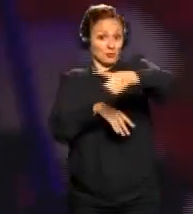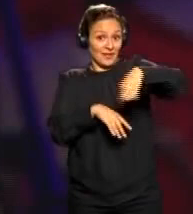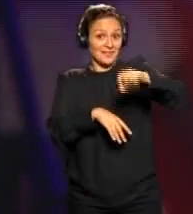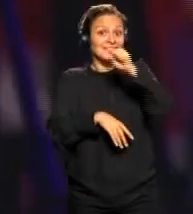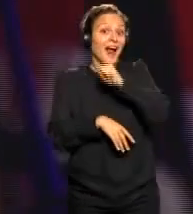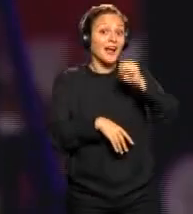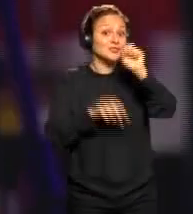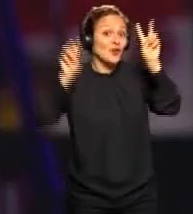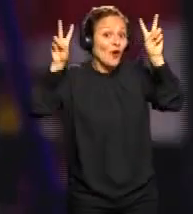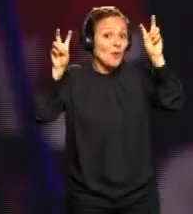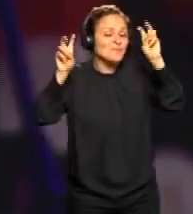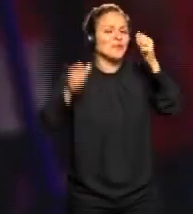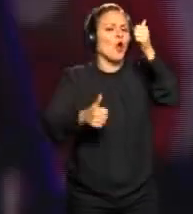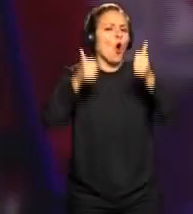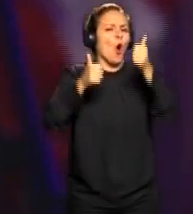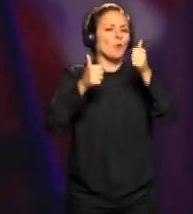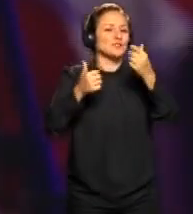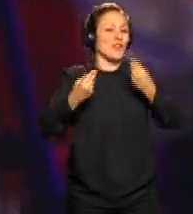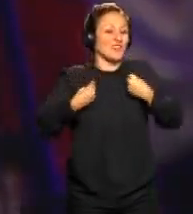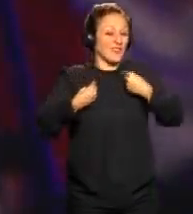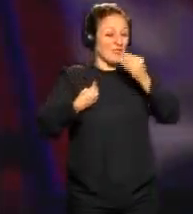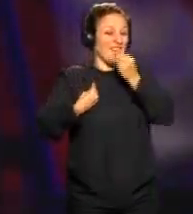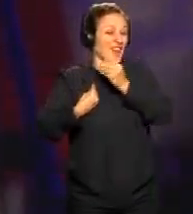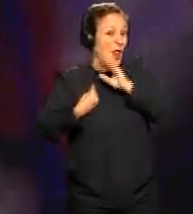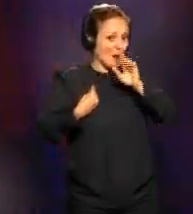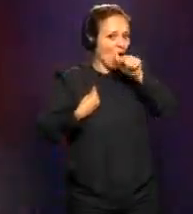la oposición de tu vida. Muchas gracias.